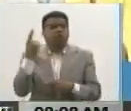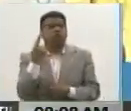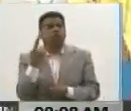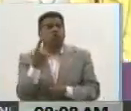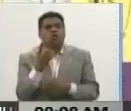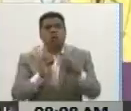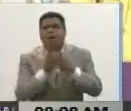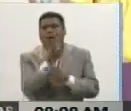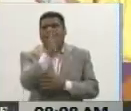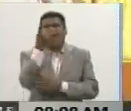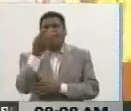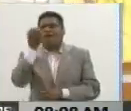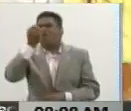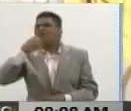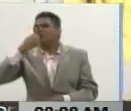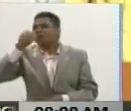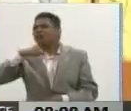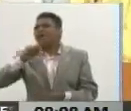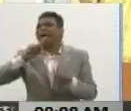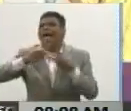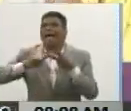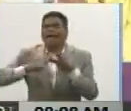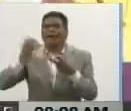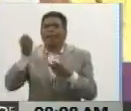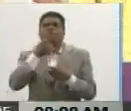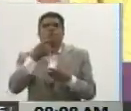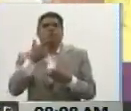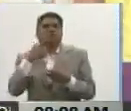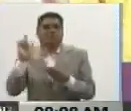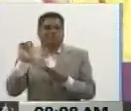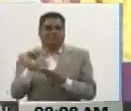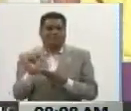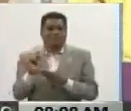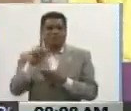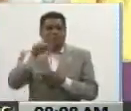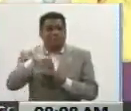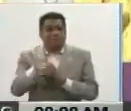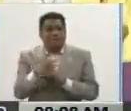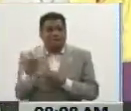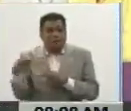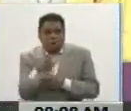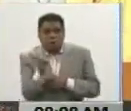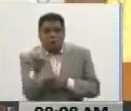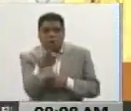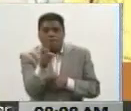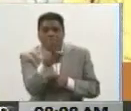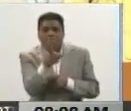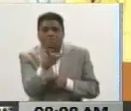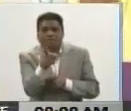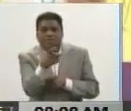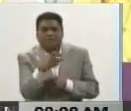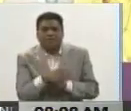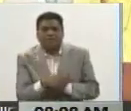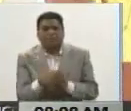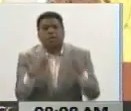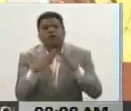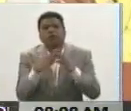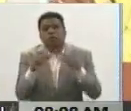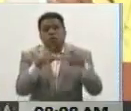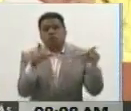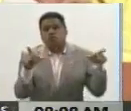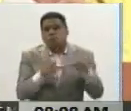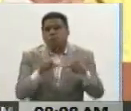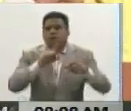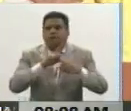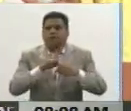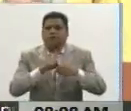sino que también tiene alimentos, están produciendo humus de lombriz. Empezaron a hacerse progresivamente espacios sustentables para